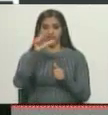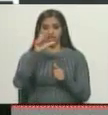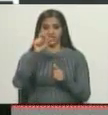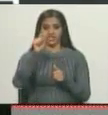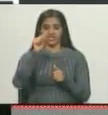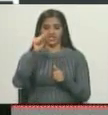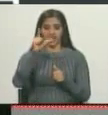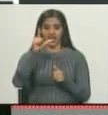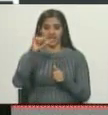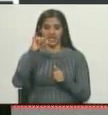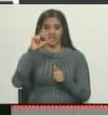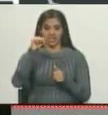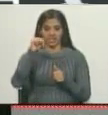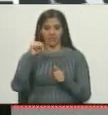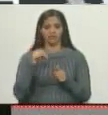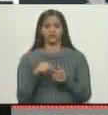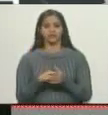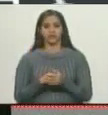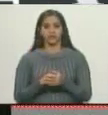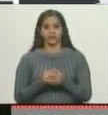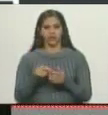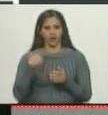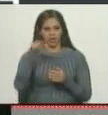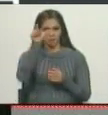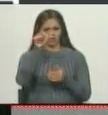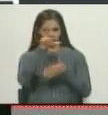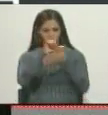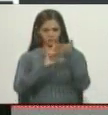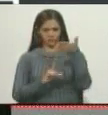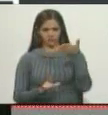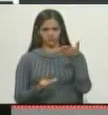Vicente Díaz, Gerardo Blay,